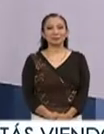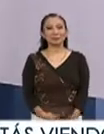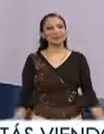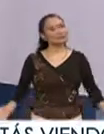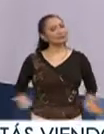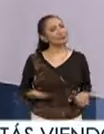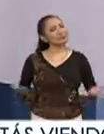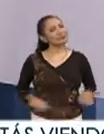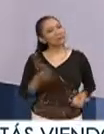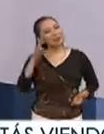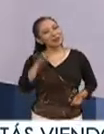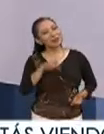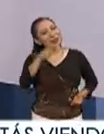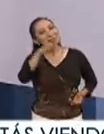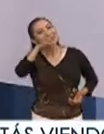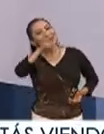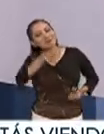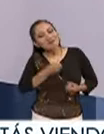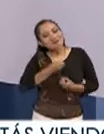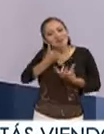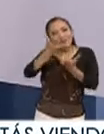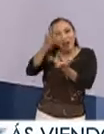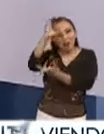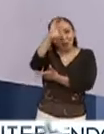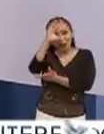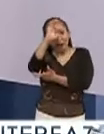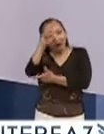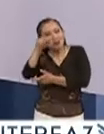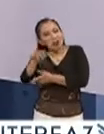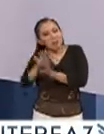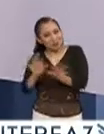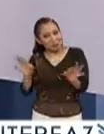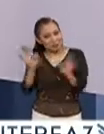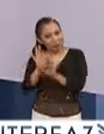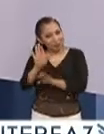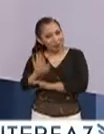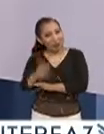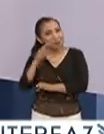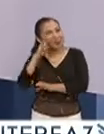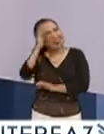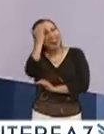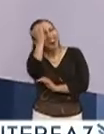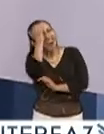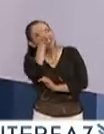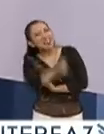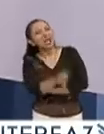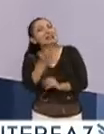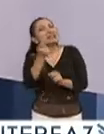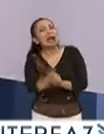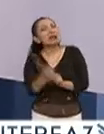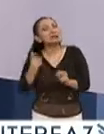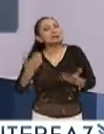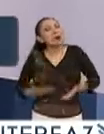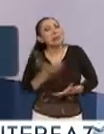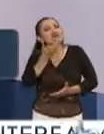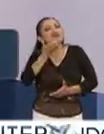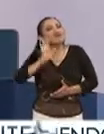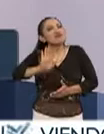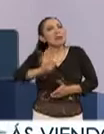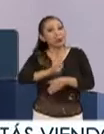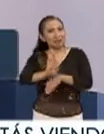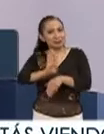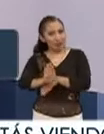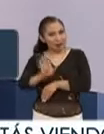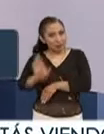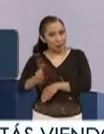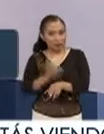La danza es sin duda una de las mejores expresiones culturales, una de las más importantes, así que vamos a conocer un poco sobre los bailes tradicionales de